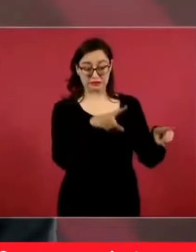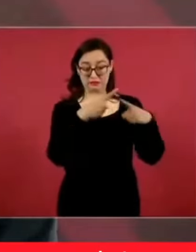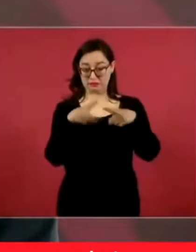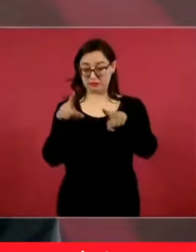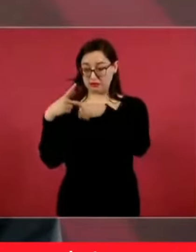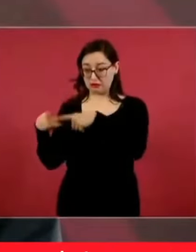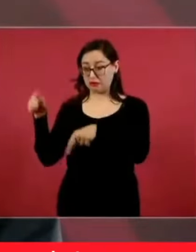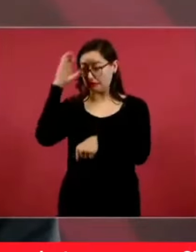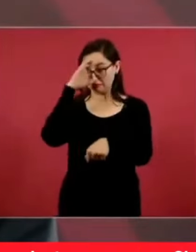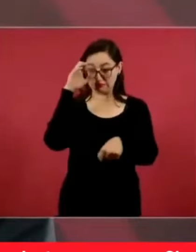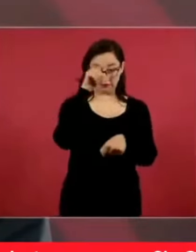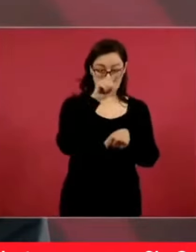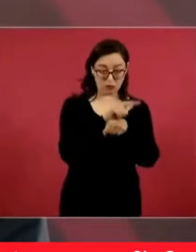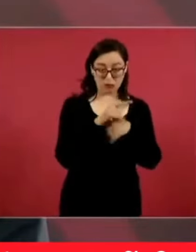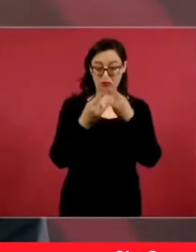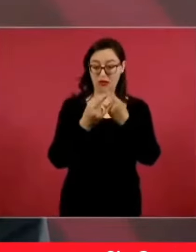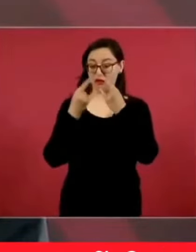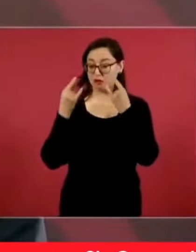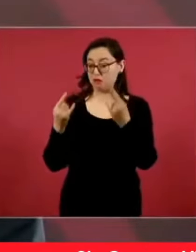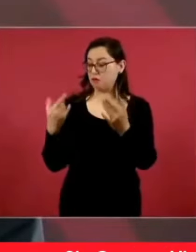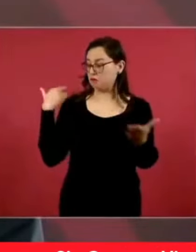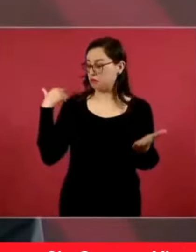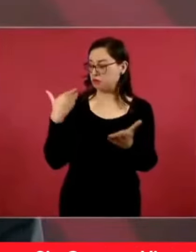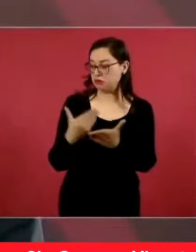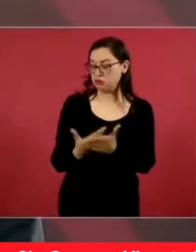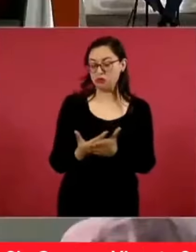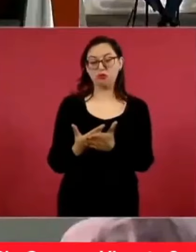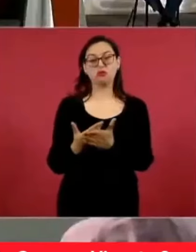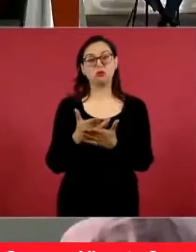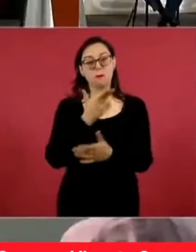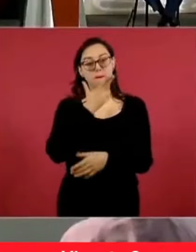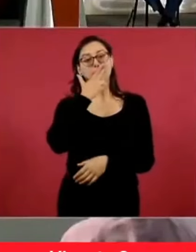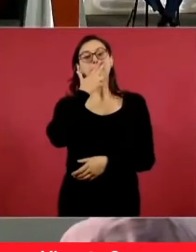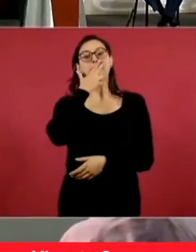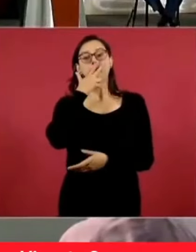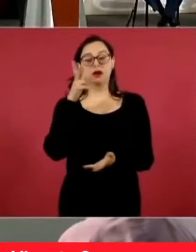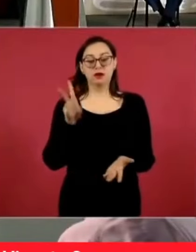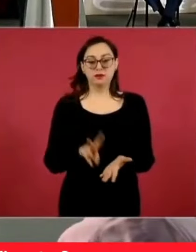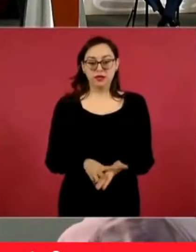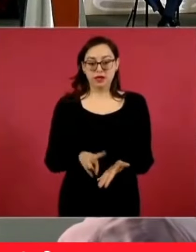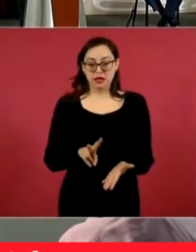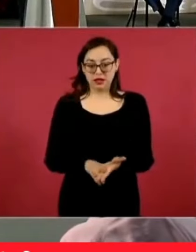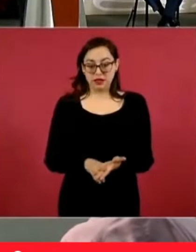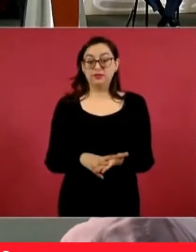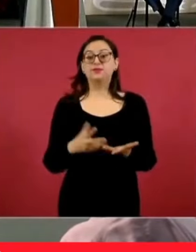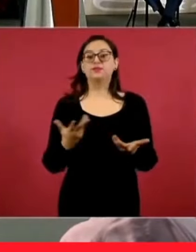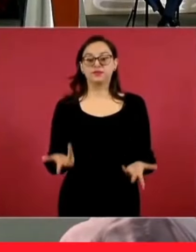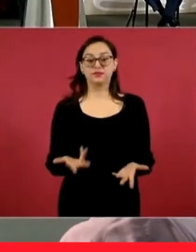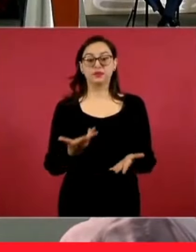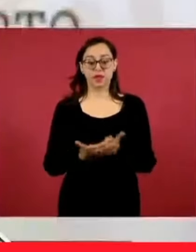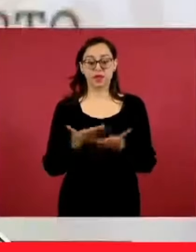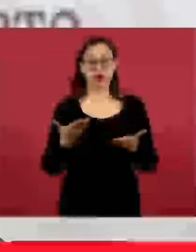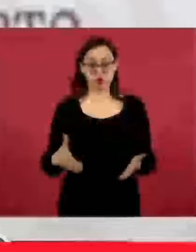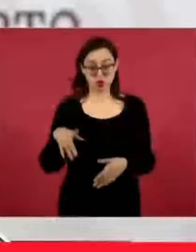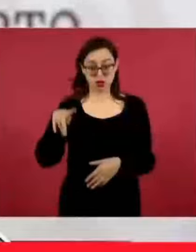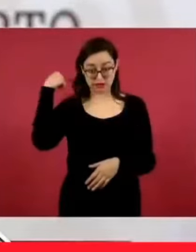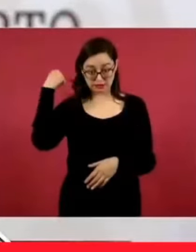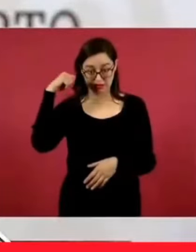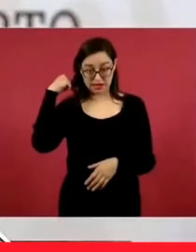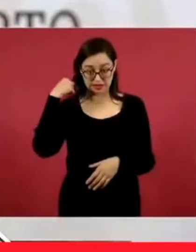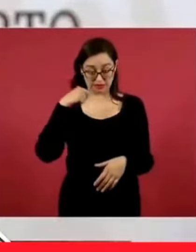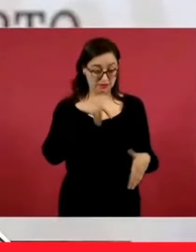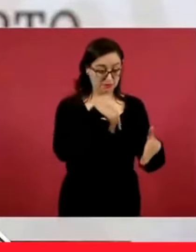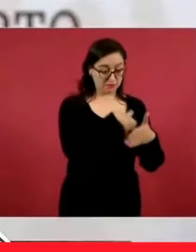histórica con la que contamos, el Tren Maya, gracias a sus estaciones en Villa del Triunfo y Trabajo,